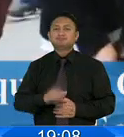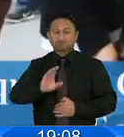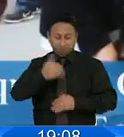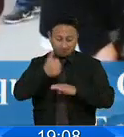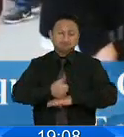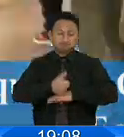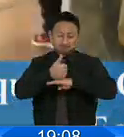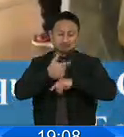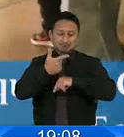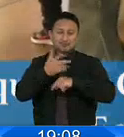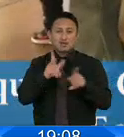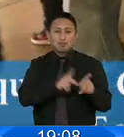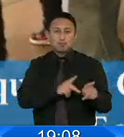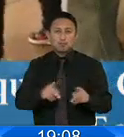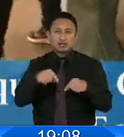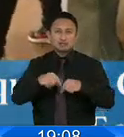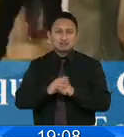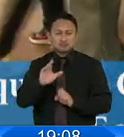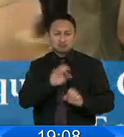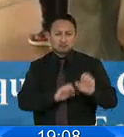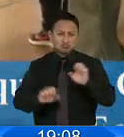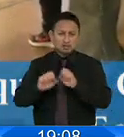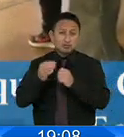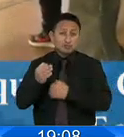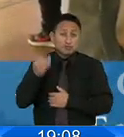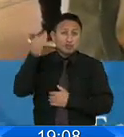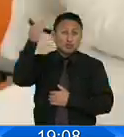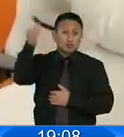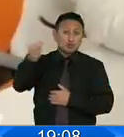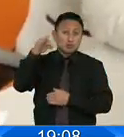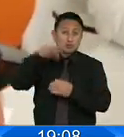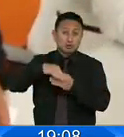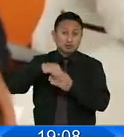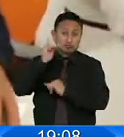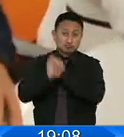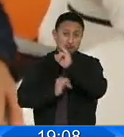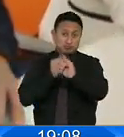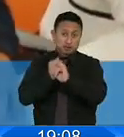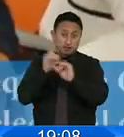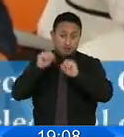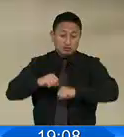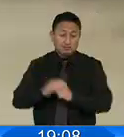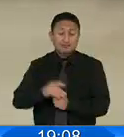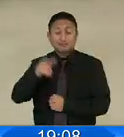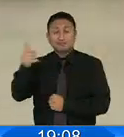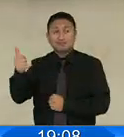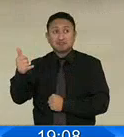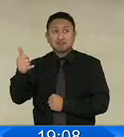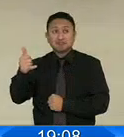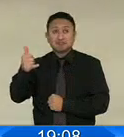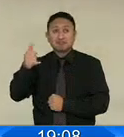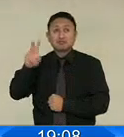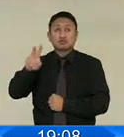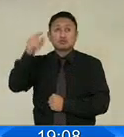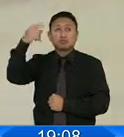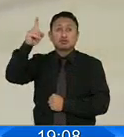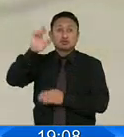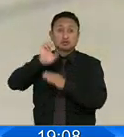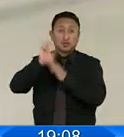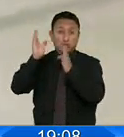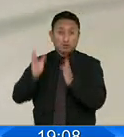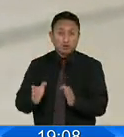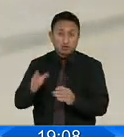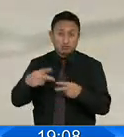plan piloto será evaluado para futuros votos en el exterior, en donde residen al menos 2,000,000 de